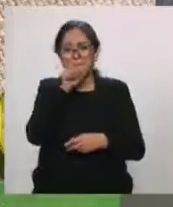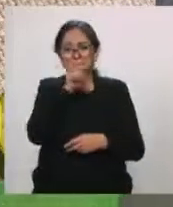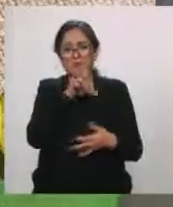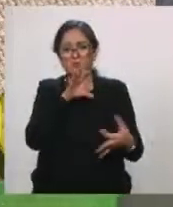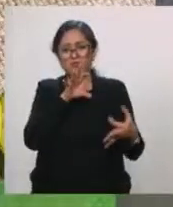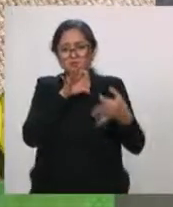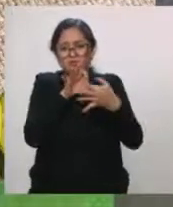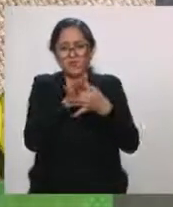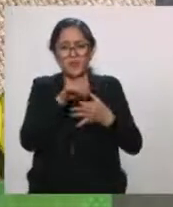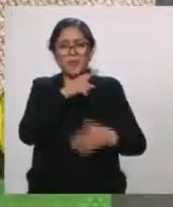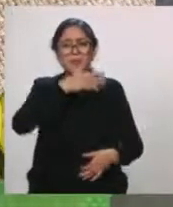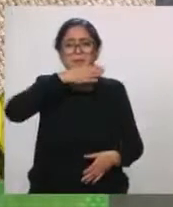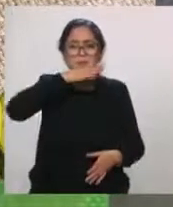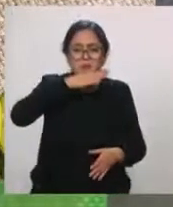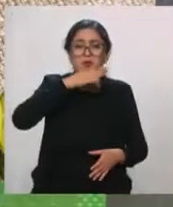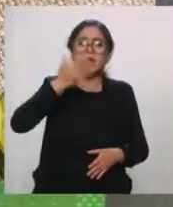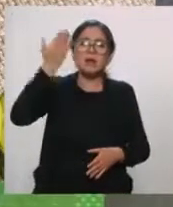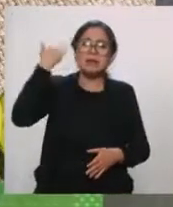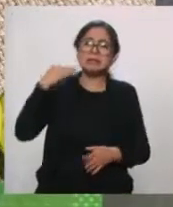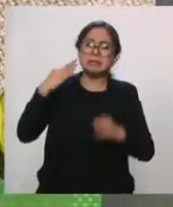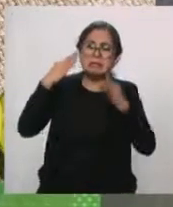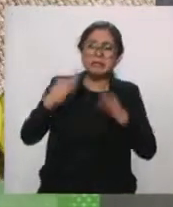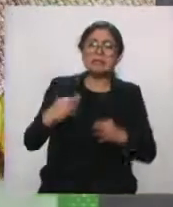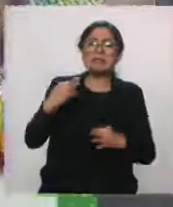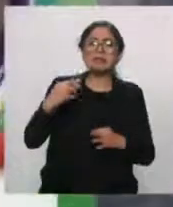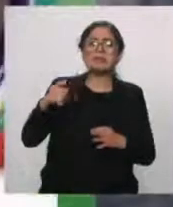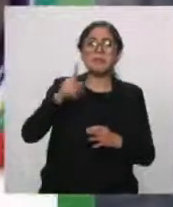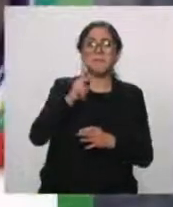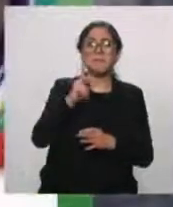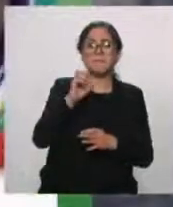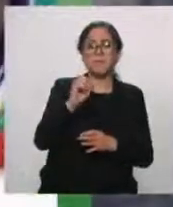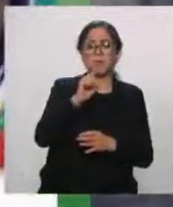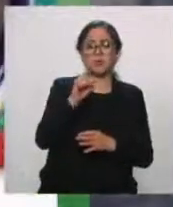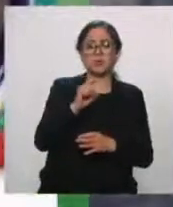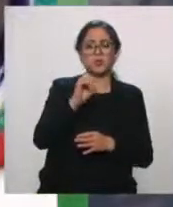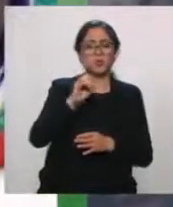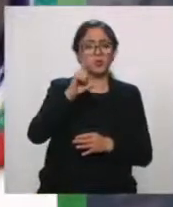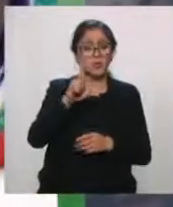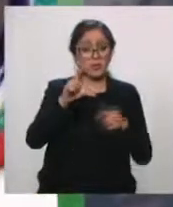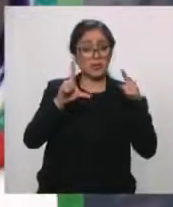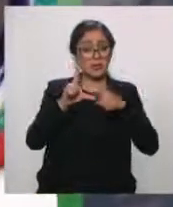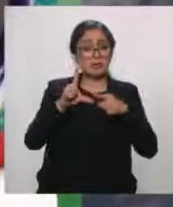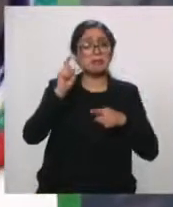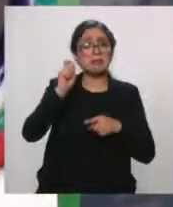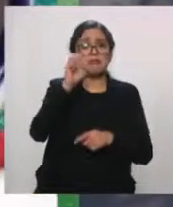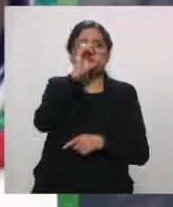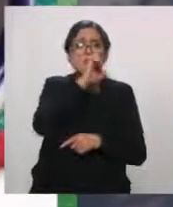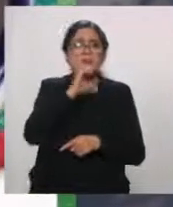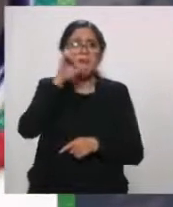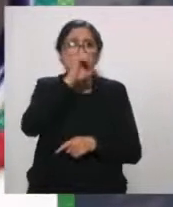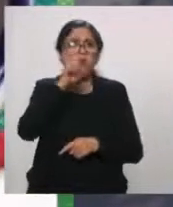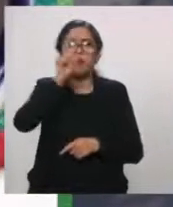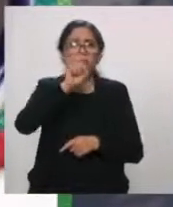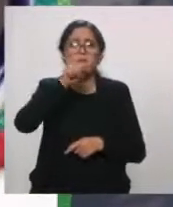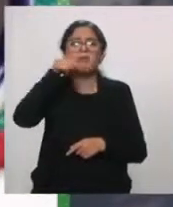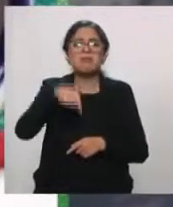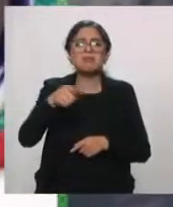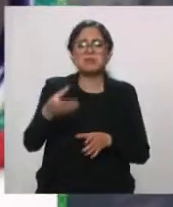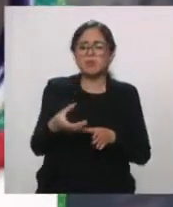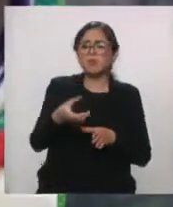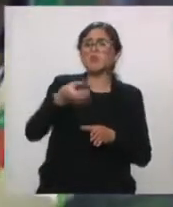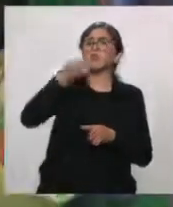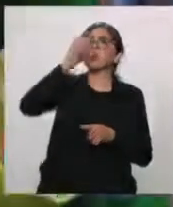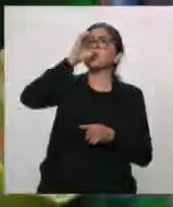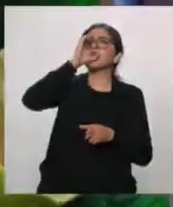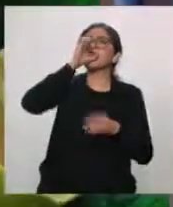también que seguramente era muy originario, que era el pozol, que no es caliente, sino que es una bebida hecha a base